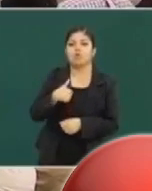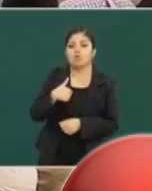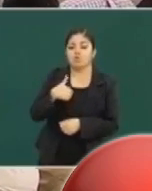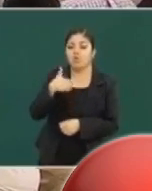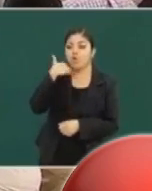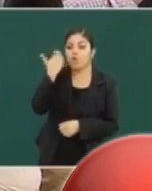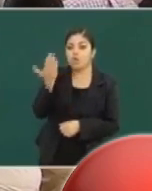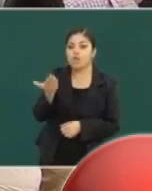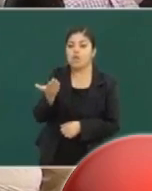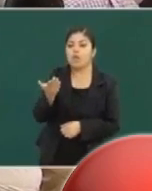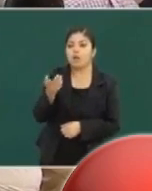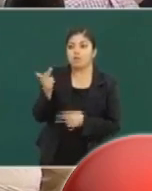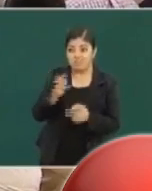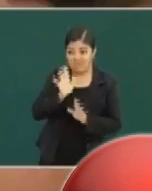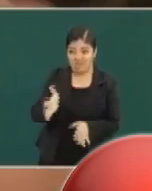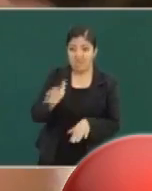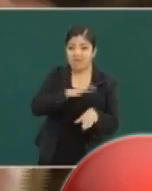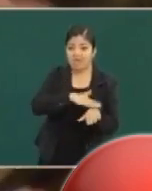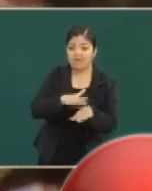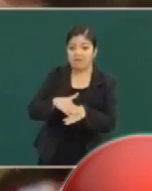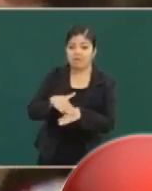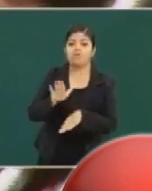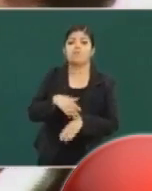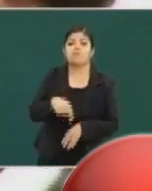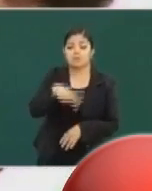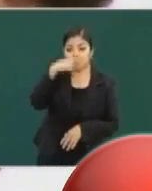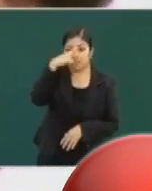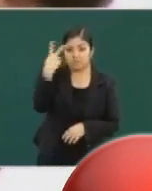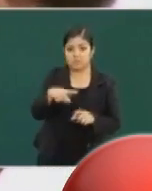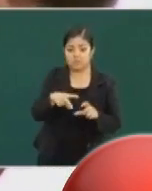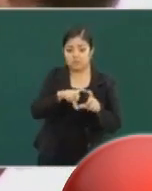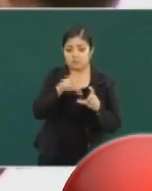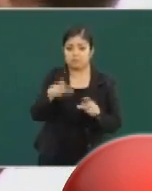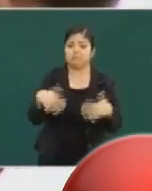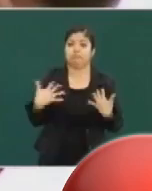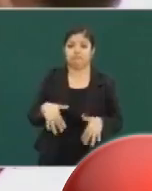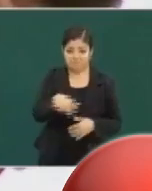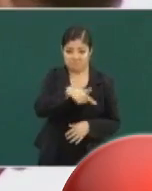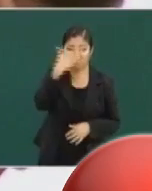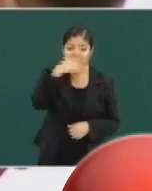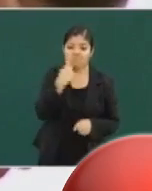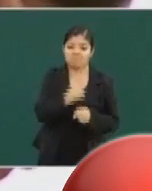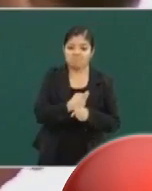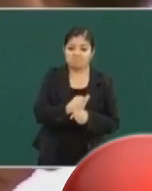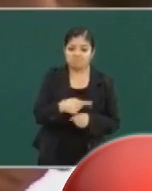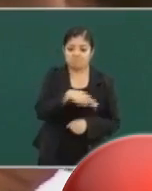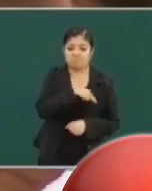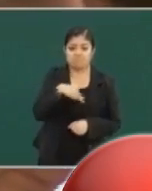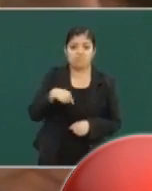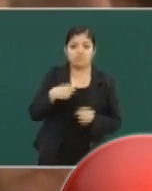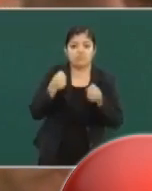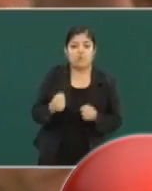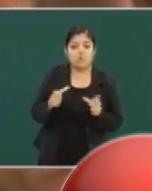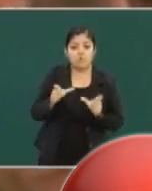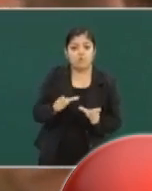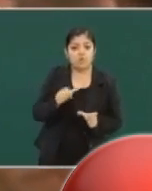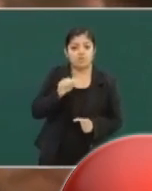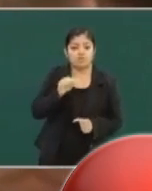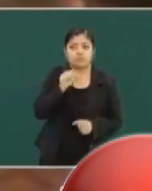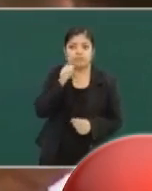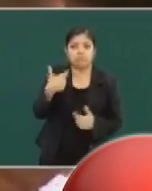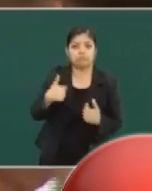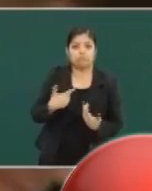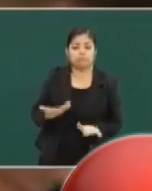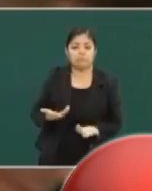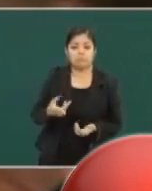estigmatizar más, porque pues es el país con más peligroso para ejercer periodismo. Y le voy a decir una cosa, o sea, no matan a los dueños